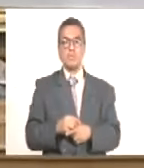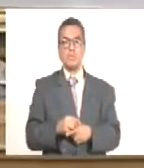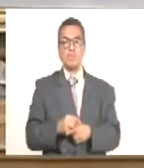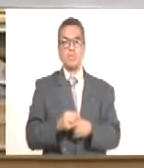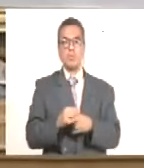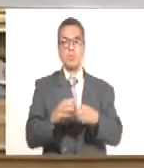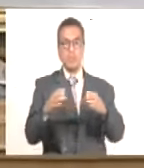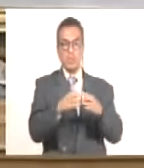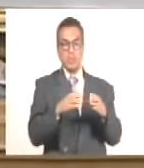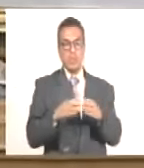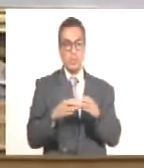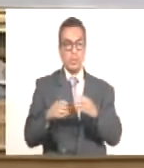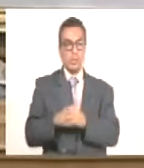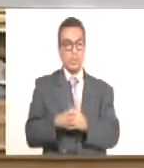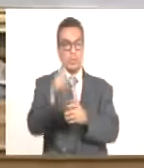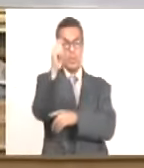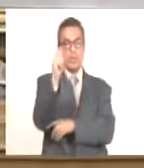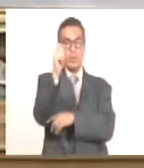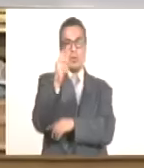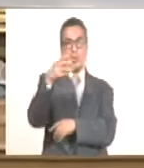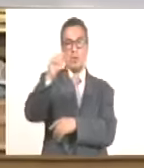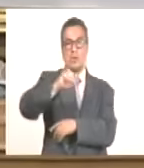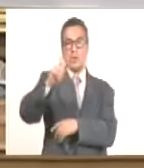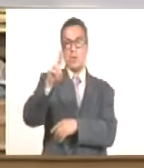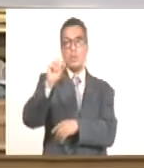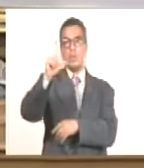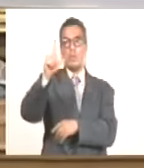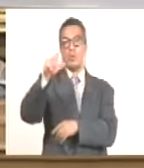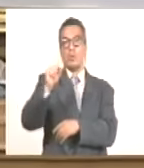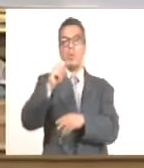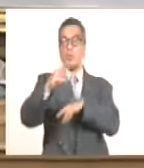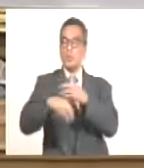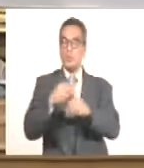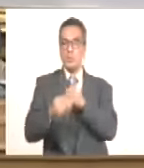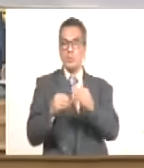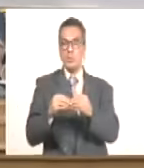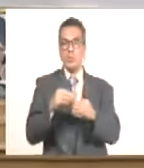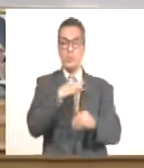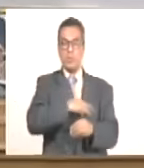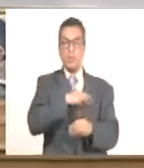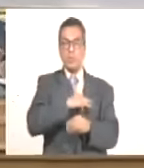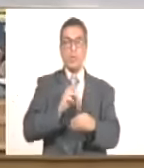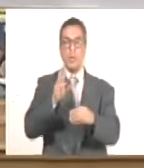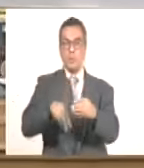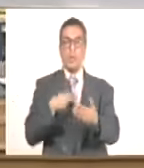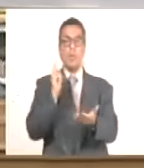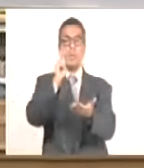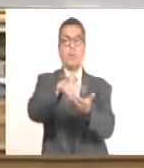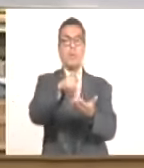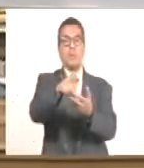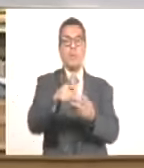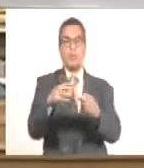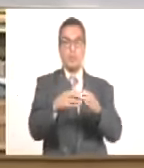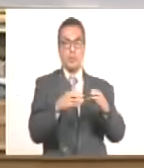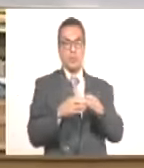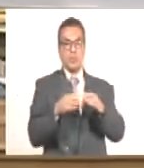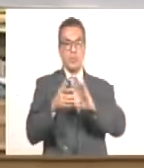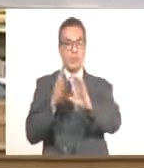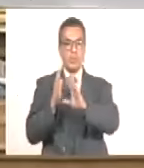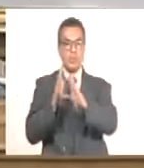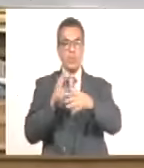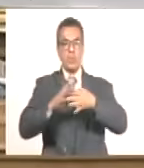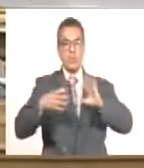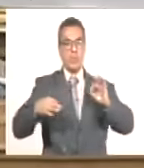la delegación del diputado Saúl Ortega para que cumpla la misión de participar en el acto paralelo de la